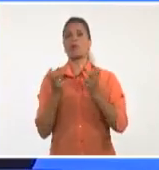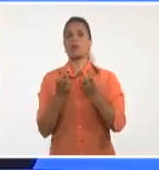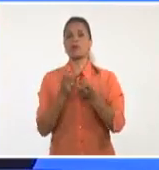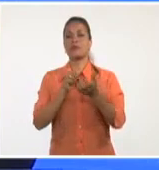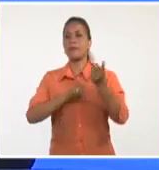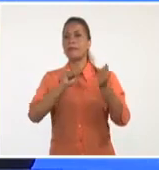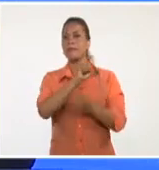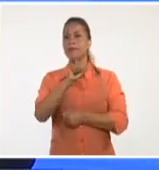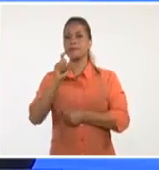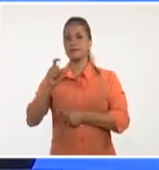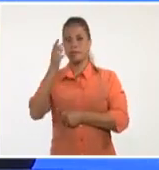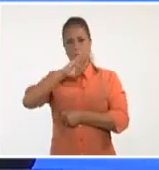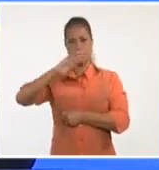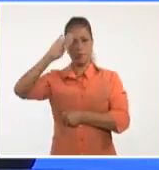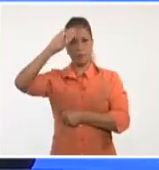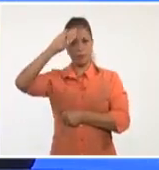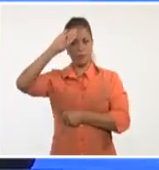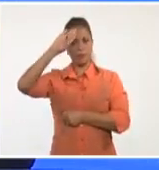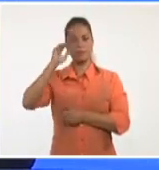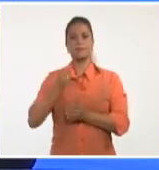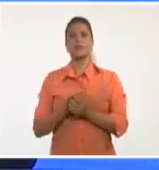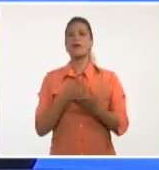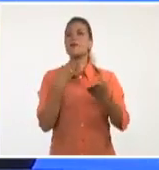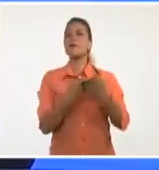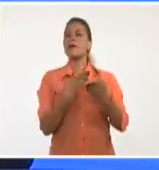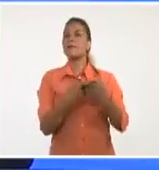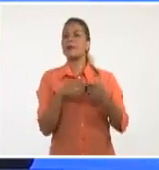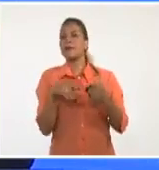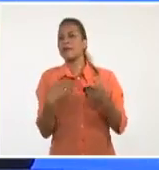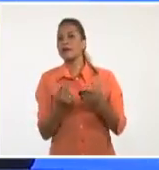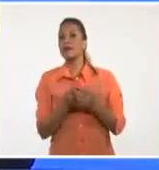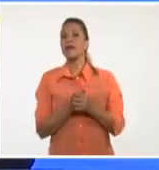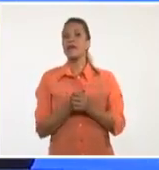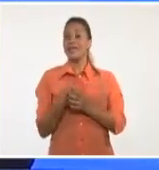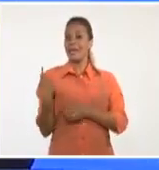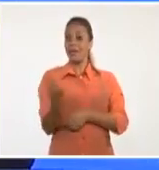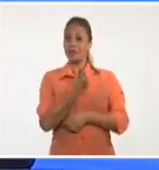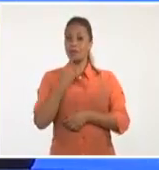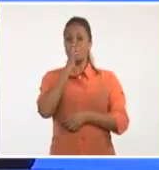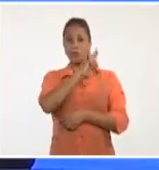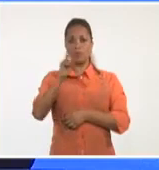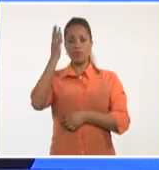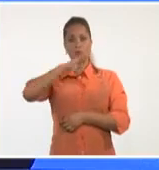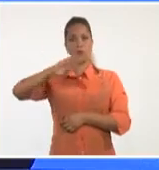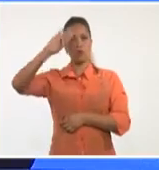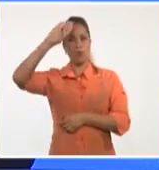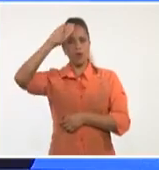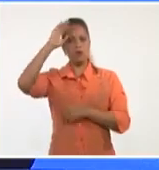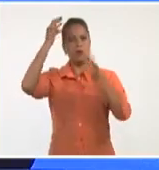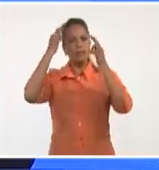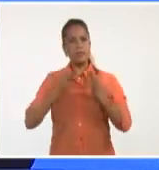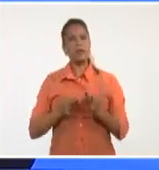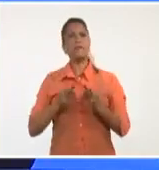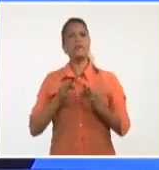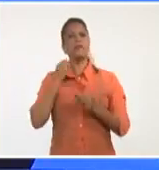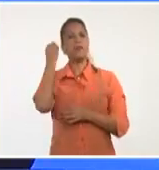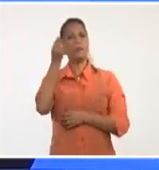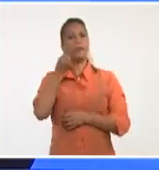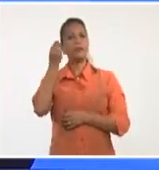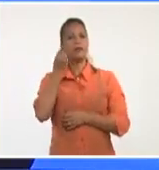Partido Comunista de Cuba como prueba fehaciente de que los revolucionarios cubanos siempre hemos considerado